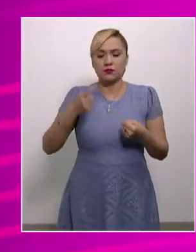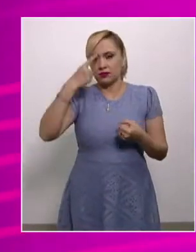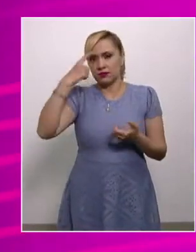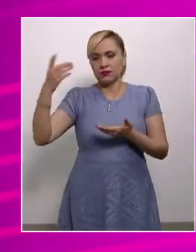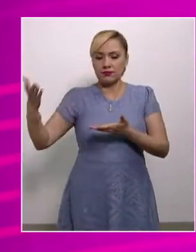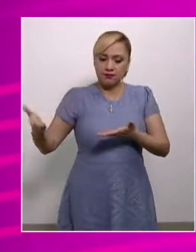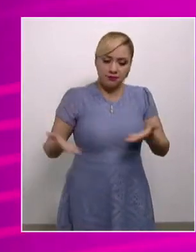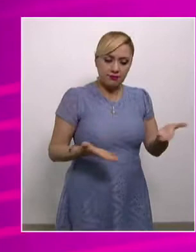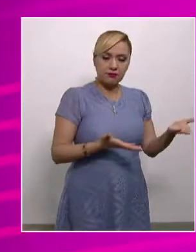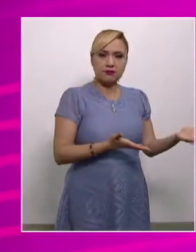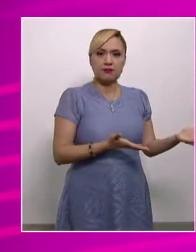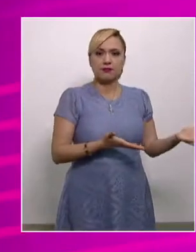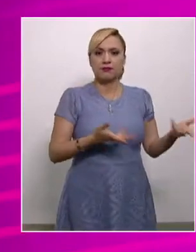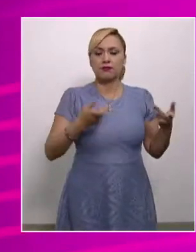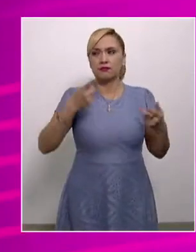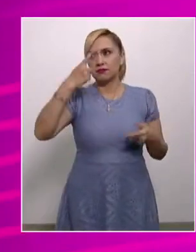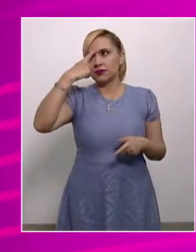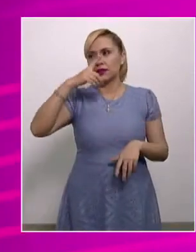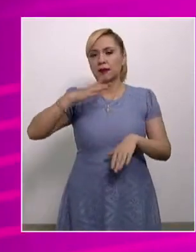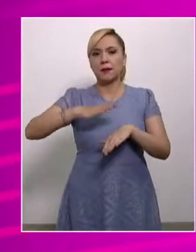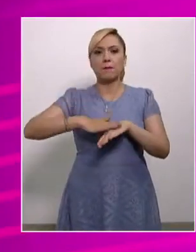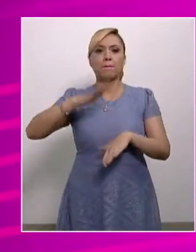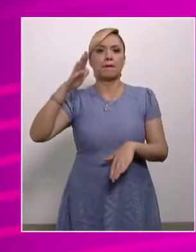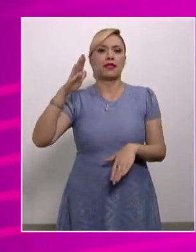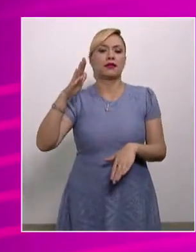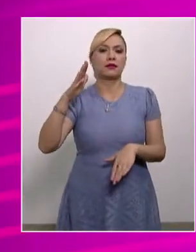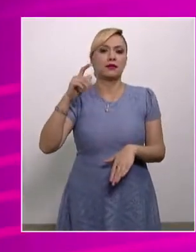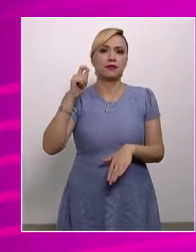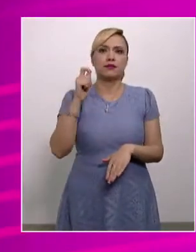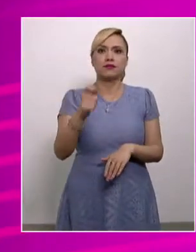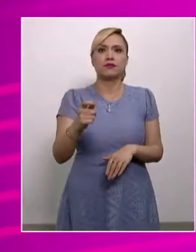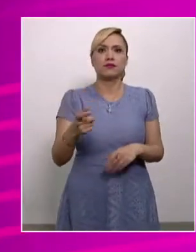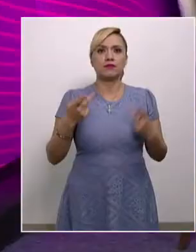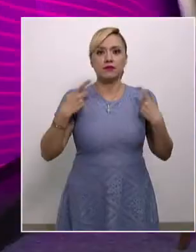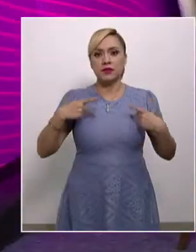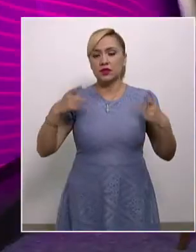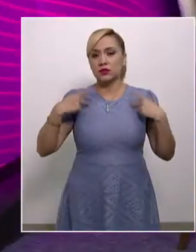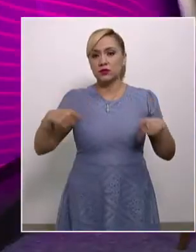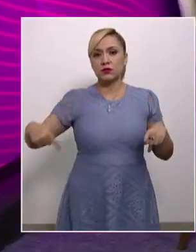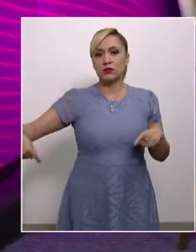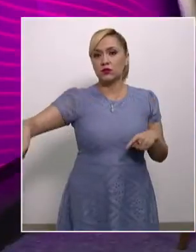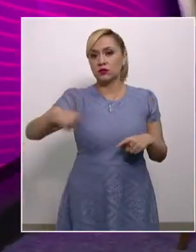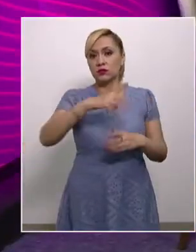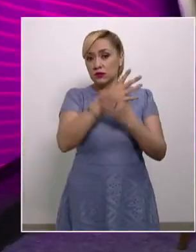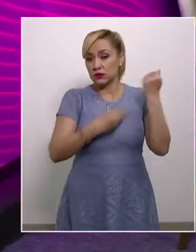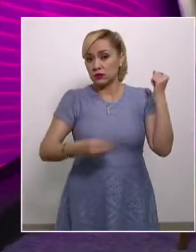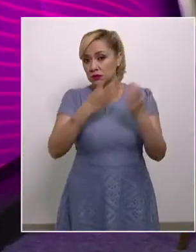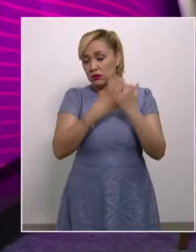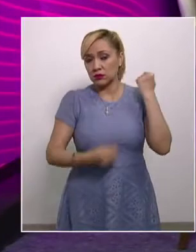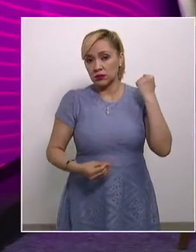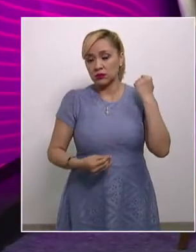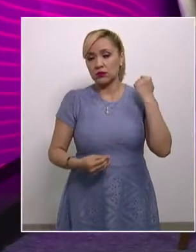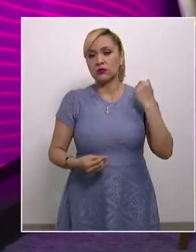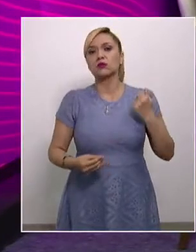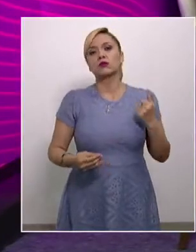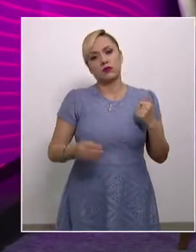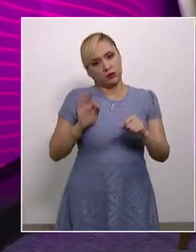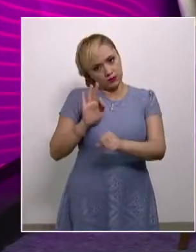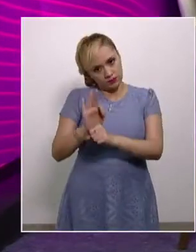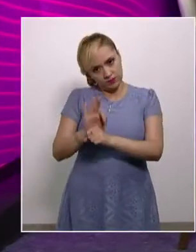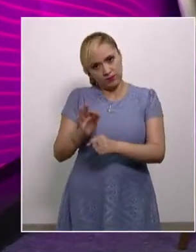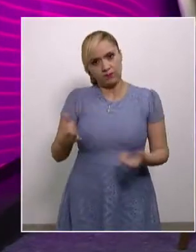asilo para dar más cabida a que la gente que está huyendo por estas situaciones tengan esa debida